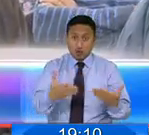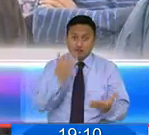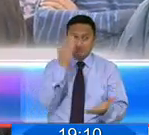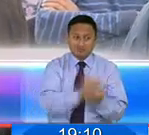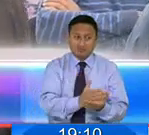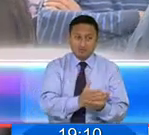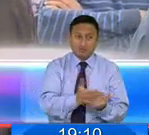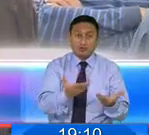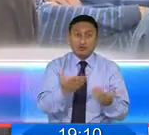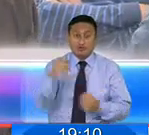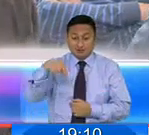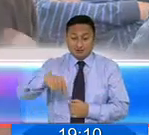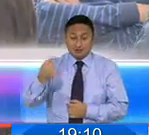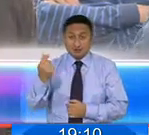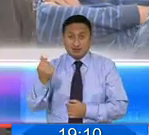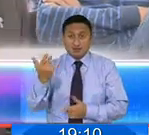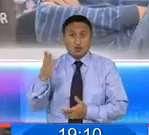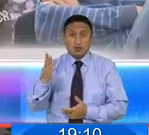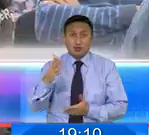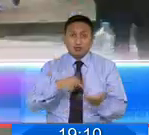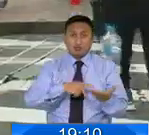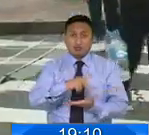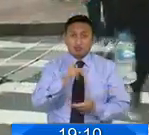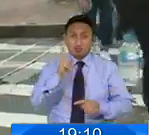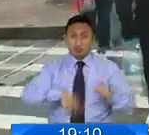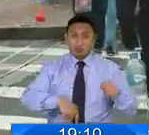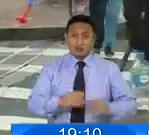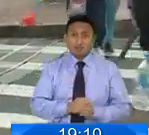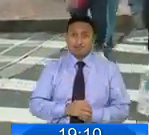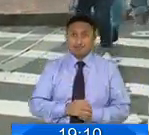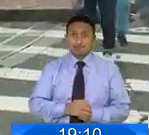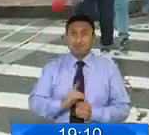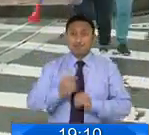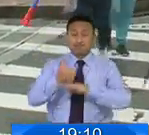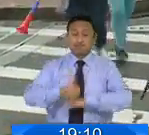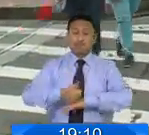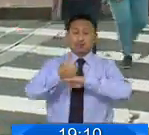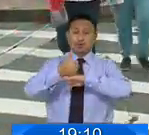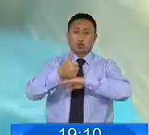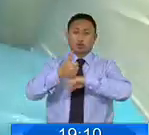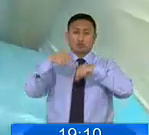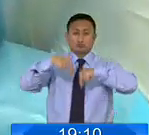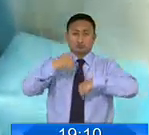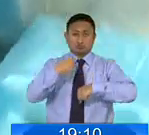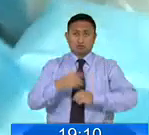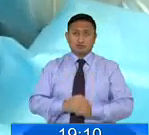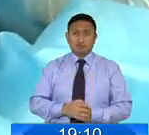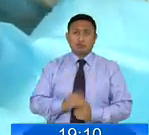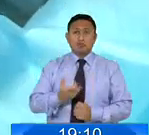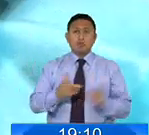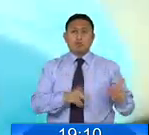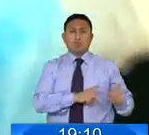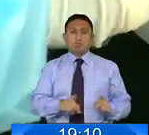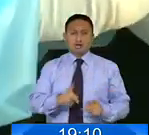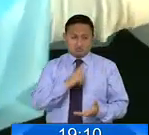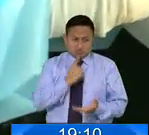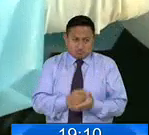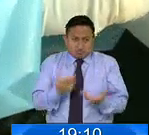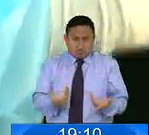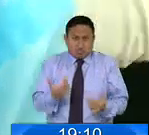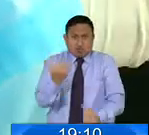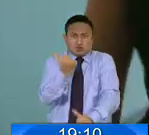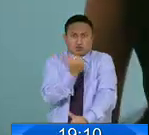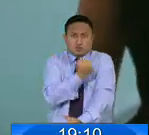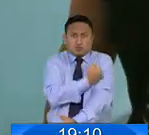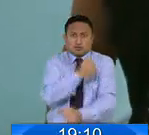de tener esa posibilidad económica. Además de ello, las autoridades locales demandaron un plan real de vacunación,